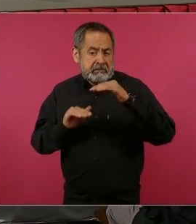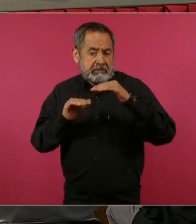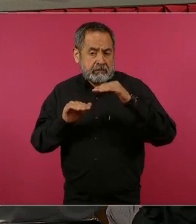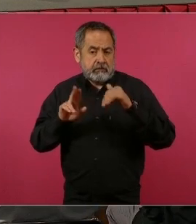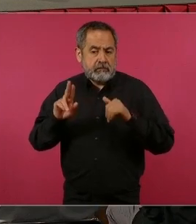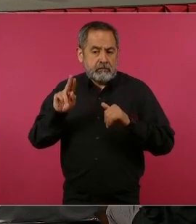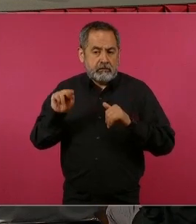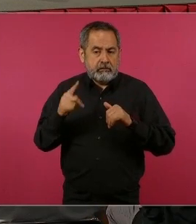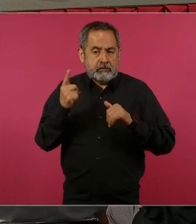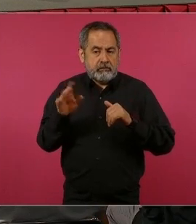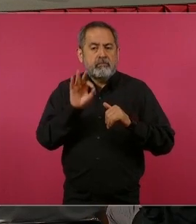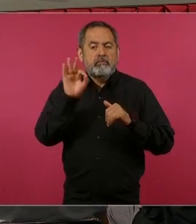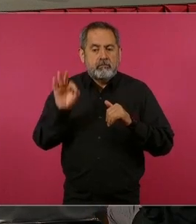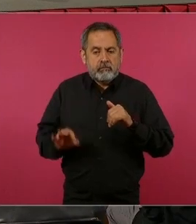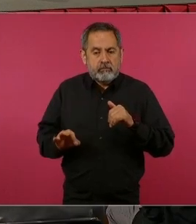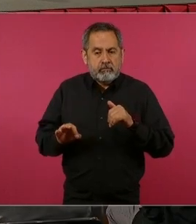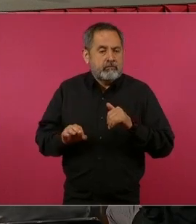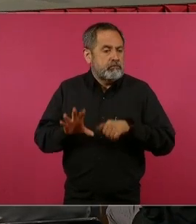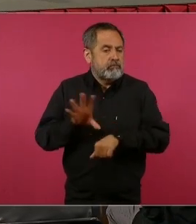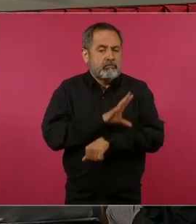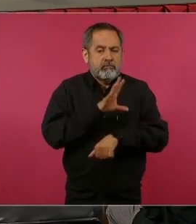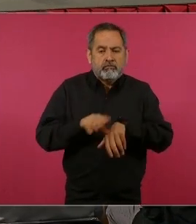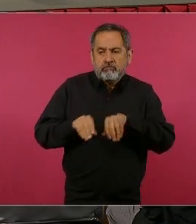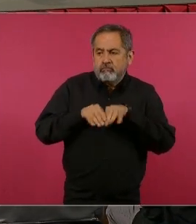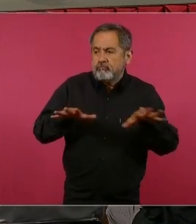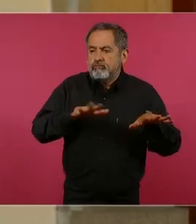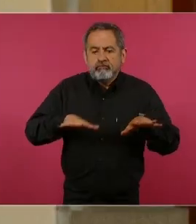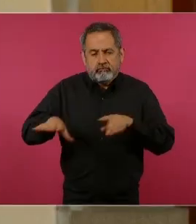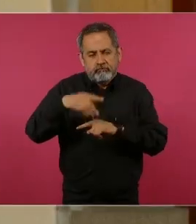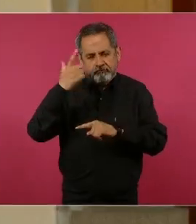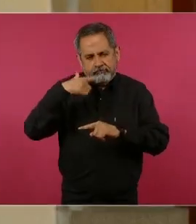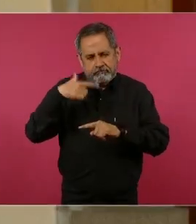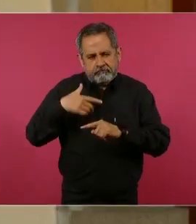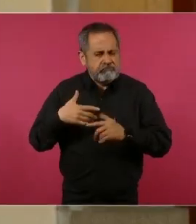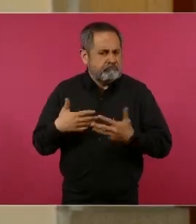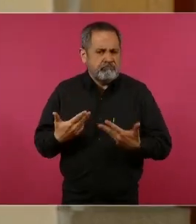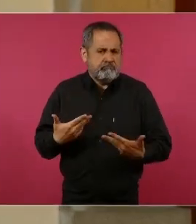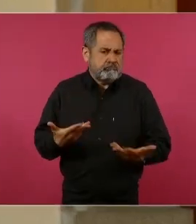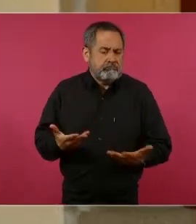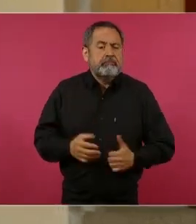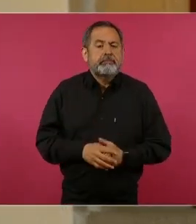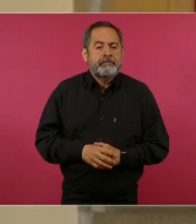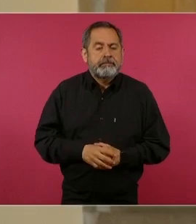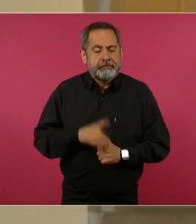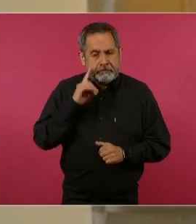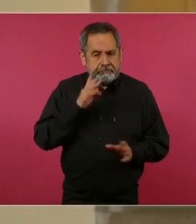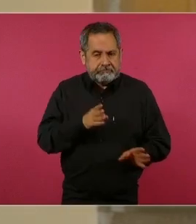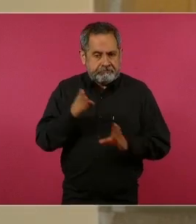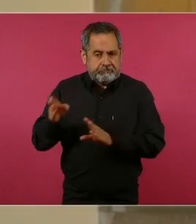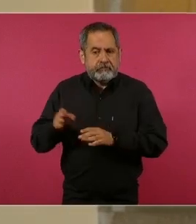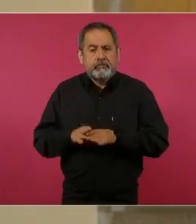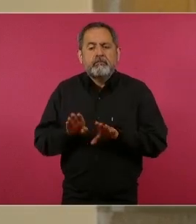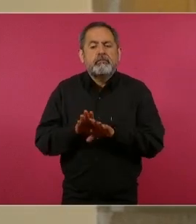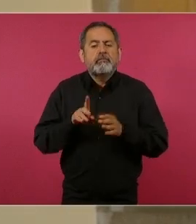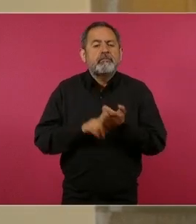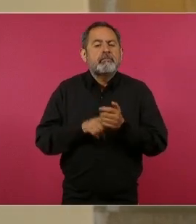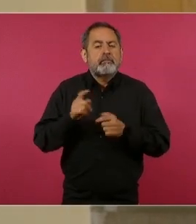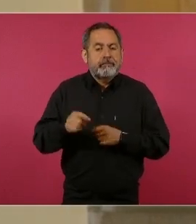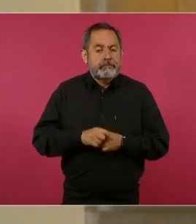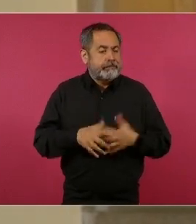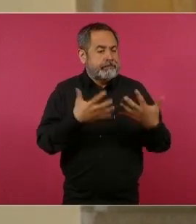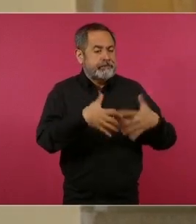de inyección de energía en ese horario. Ahora veamos qué sucede con la participación de